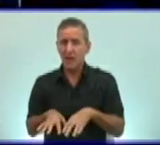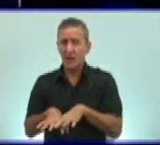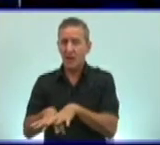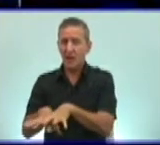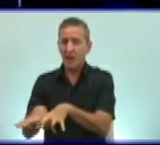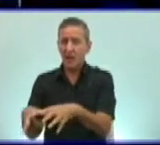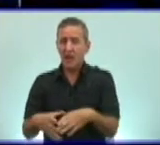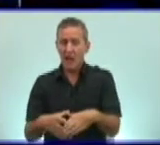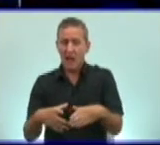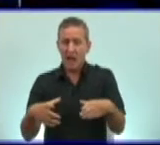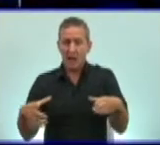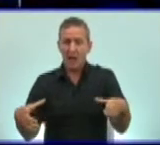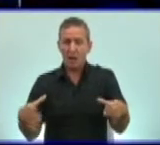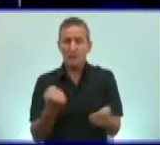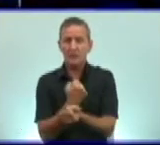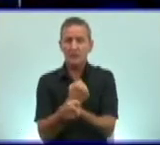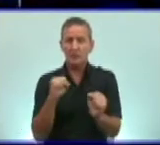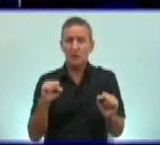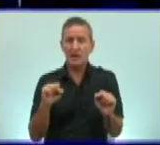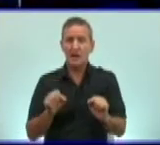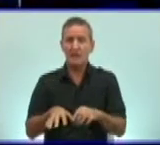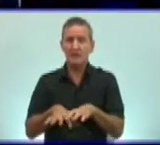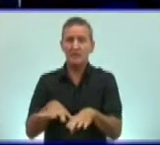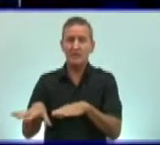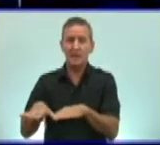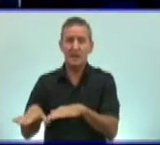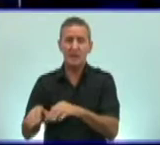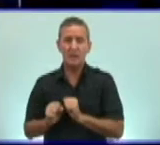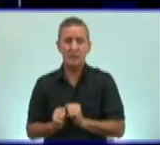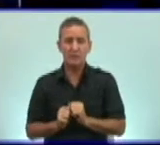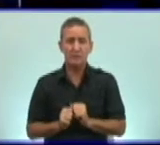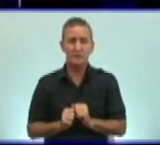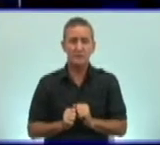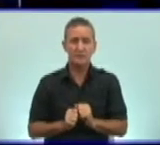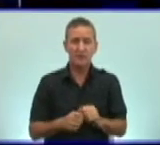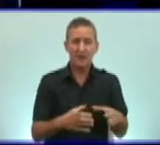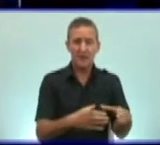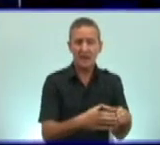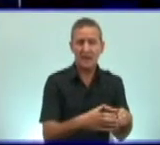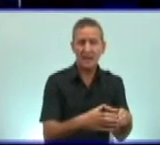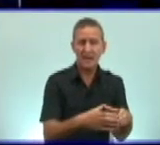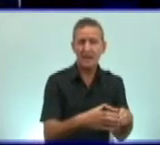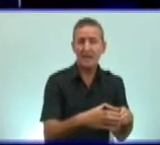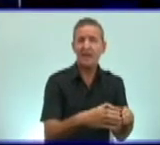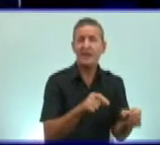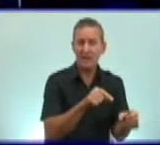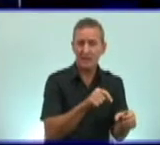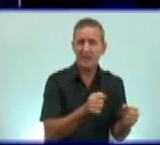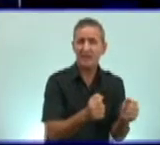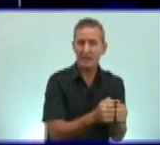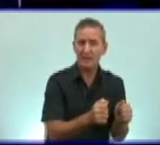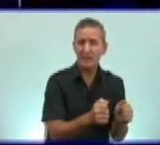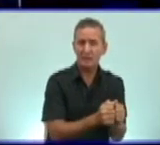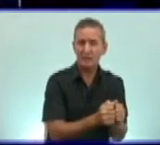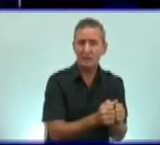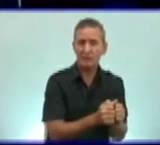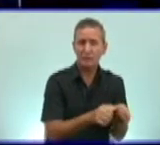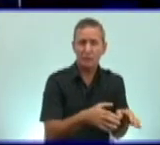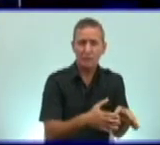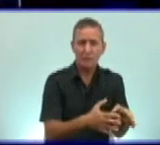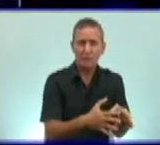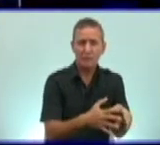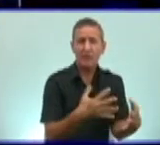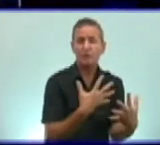En el sólido cristalino, pues las sustancias se limitan a un movimiento vibratorio en el